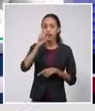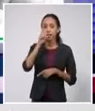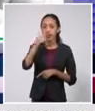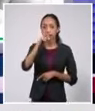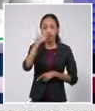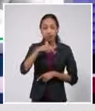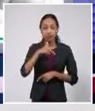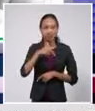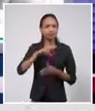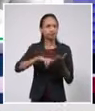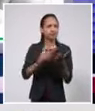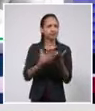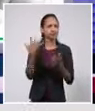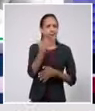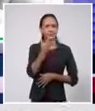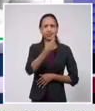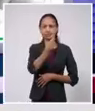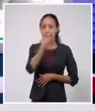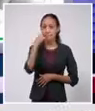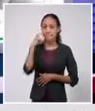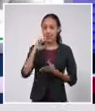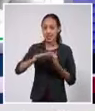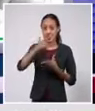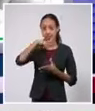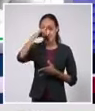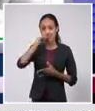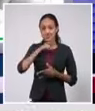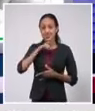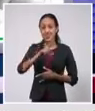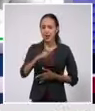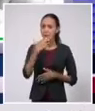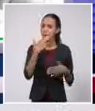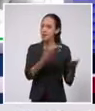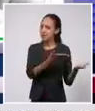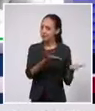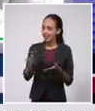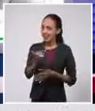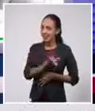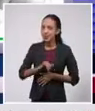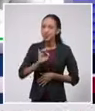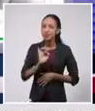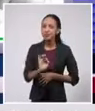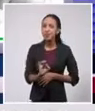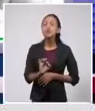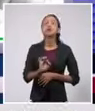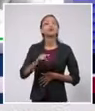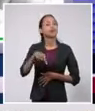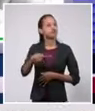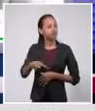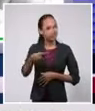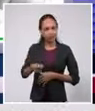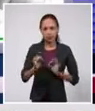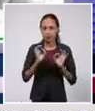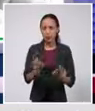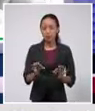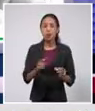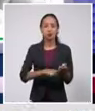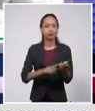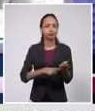conferencia de prensa la intérprete de lengua de señas, Maciel Suárez, bienvenida, y le doy la bienvenida, como cada mañana, al doctor Francisco